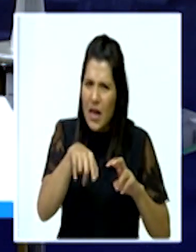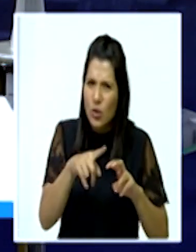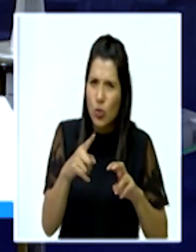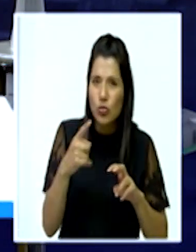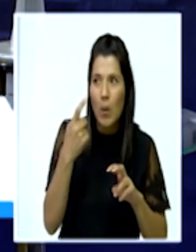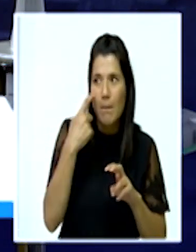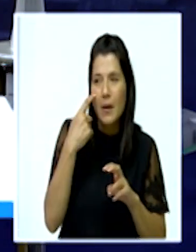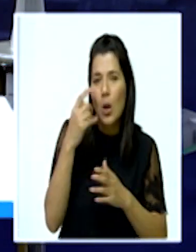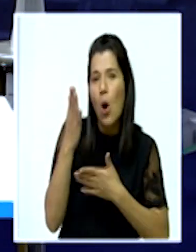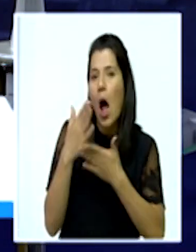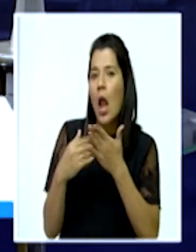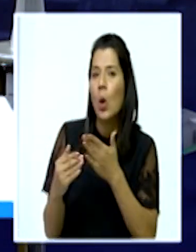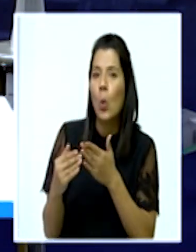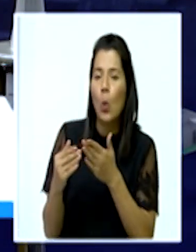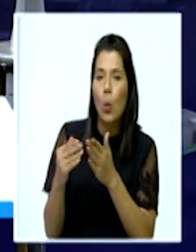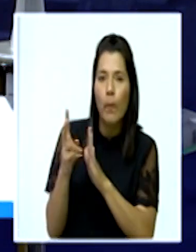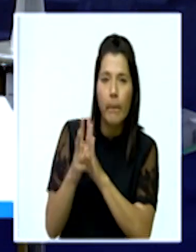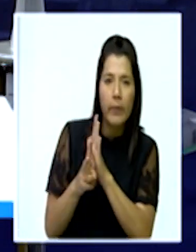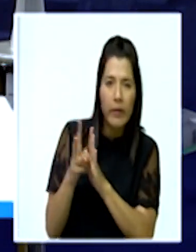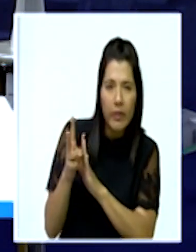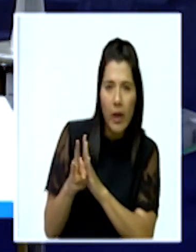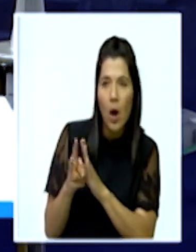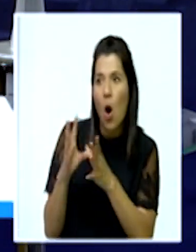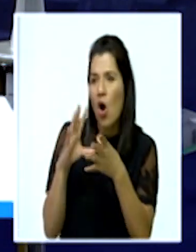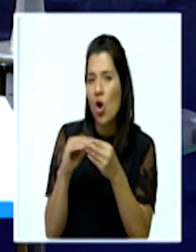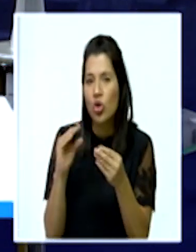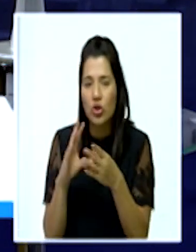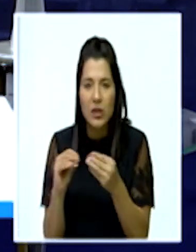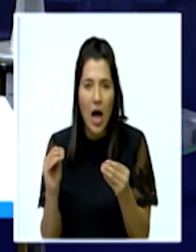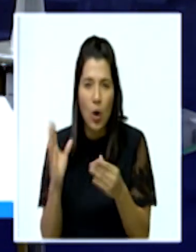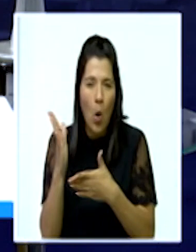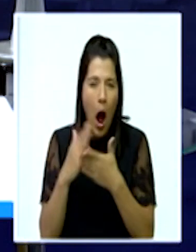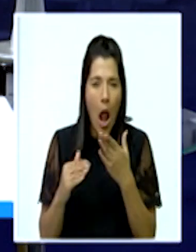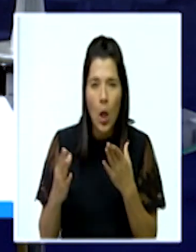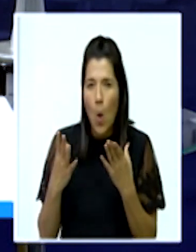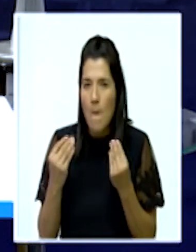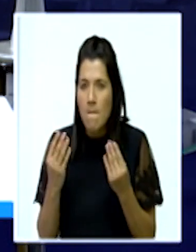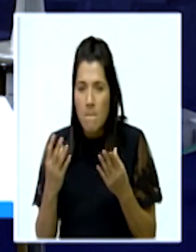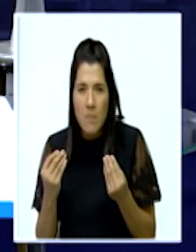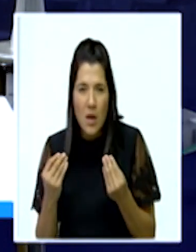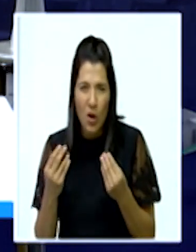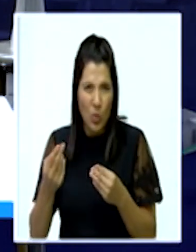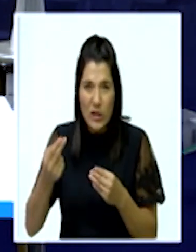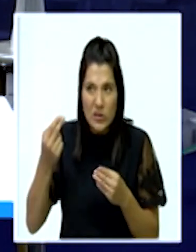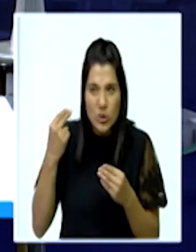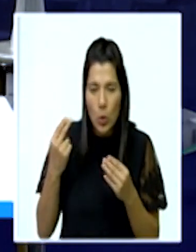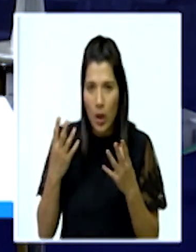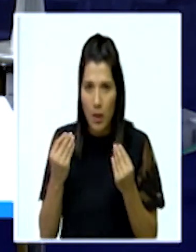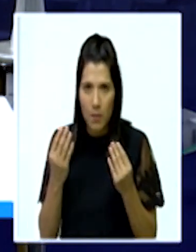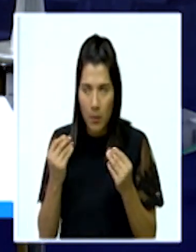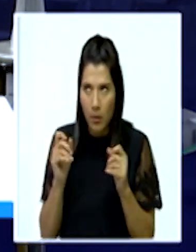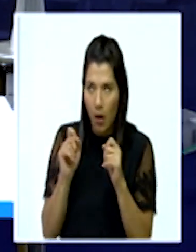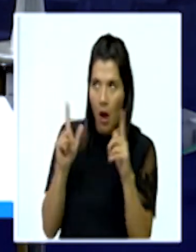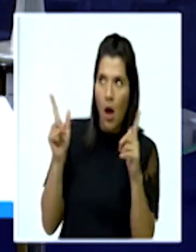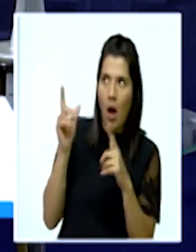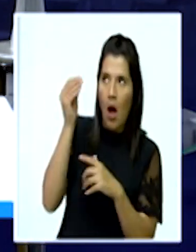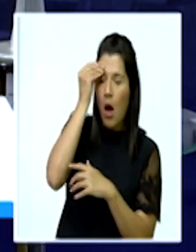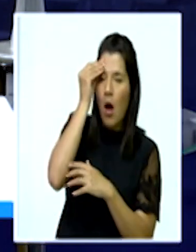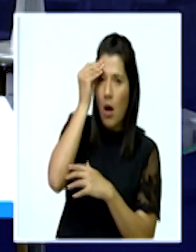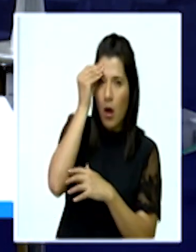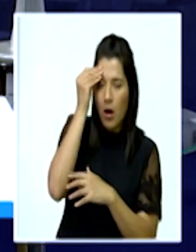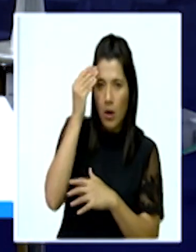videos, que eso está pasando mucho, si le contaron el cuento de La Llorona o el Cadejo, si es impresionable, que